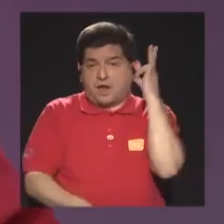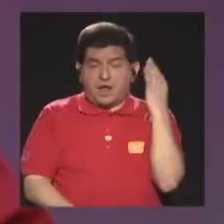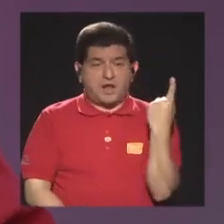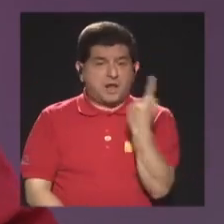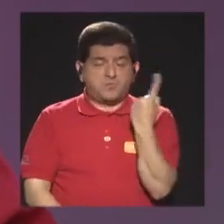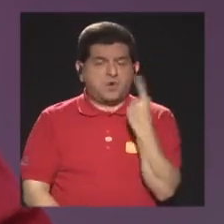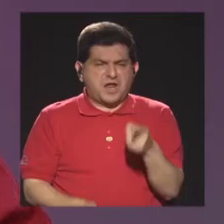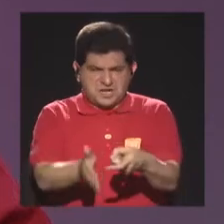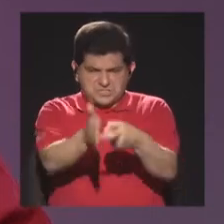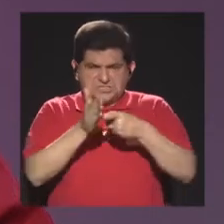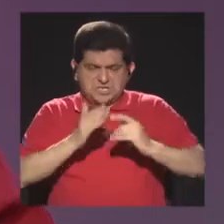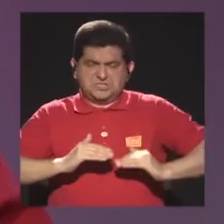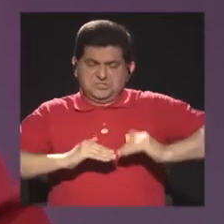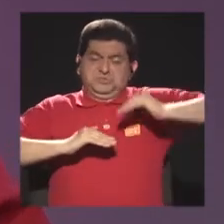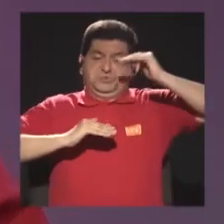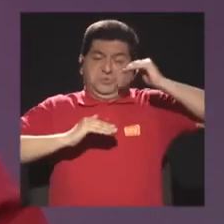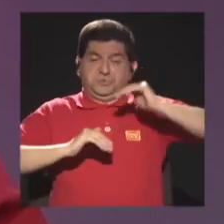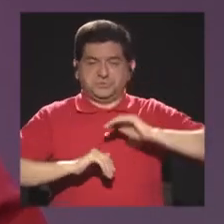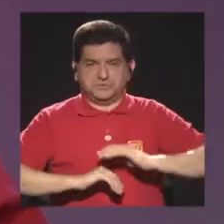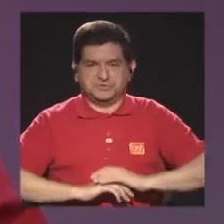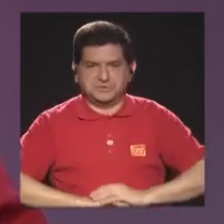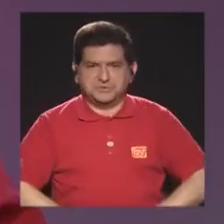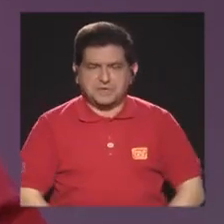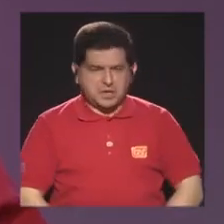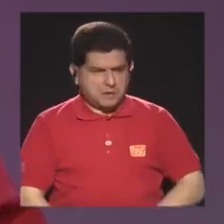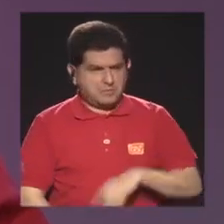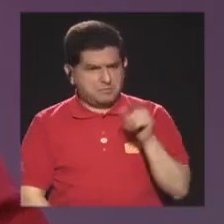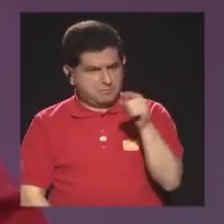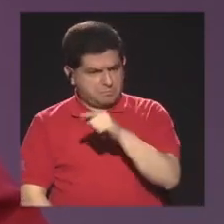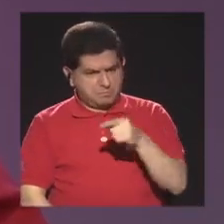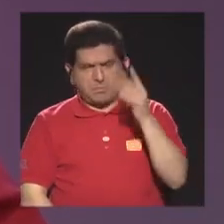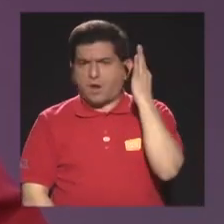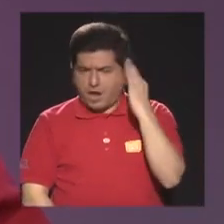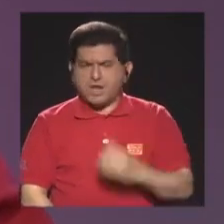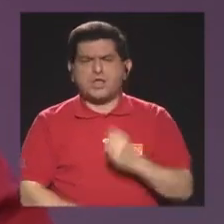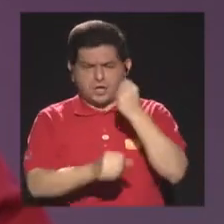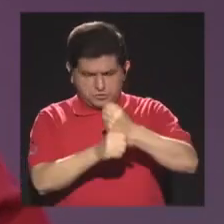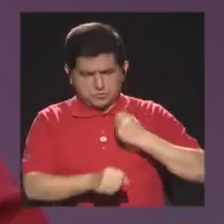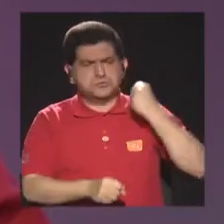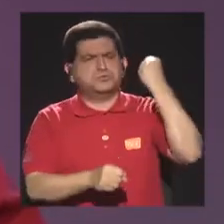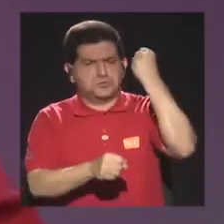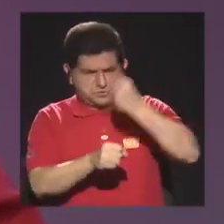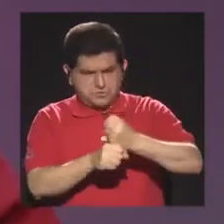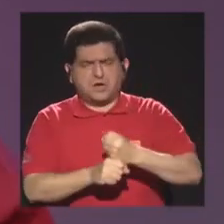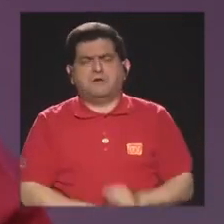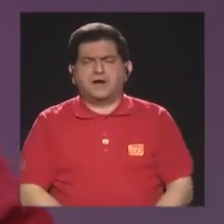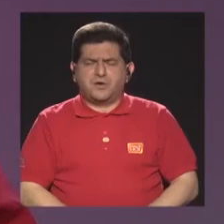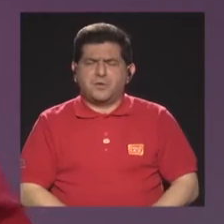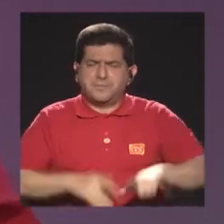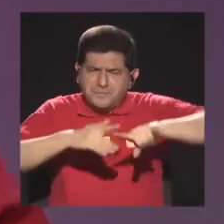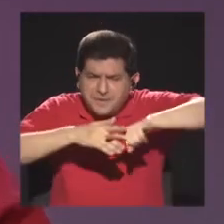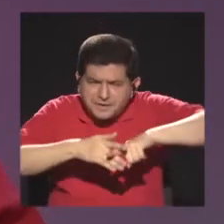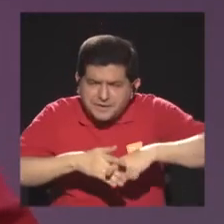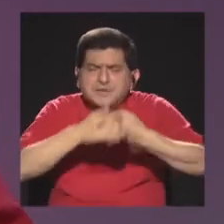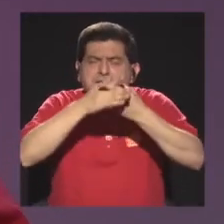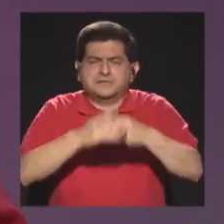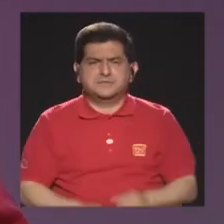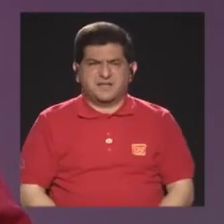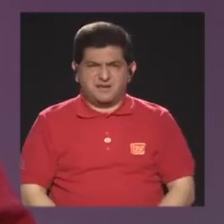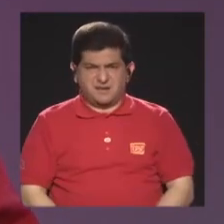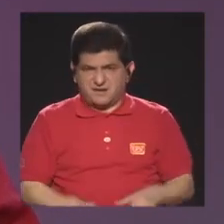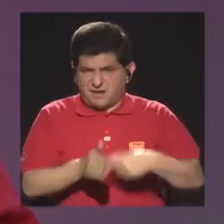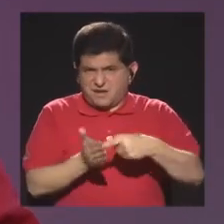se les exige mucho más y ellas han tenido que venir abriendo camino. Y se duda de que lo hagan